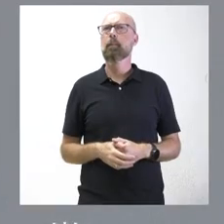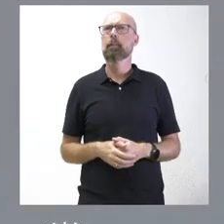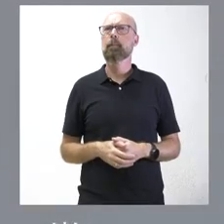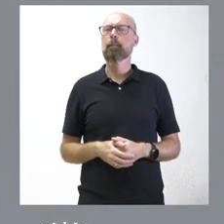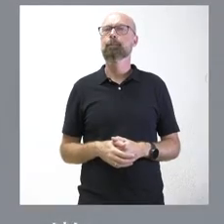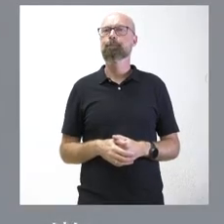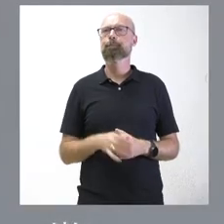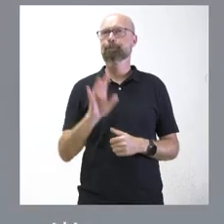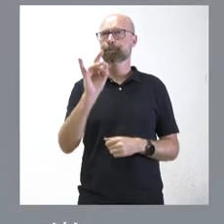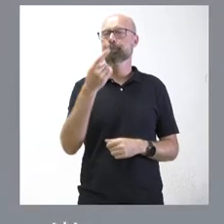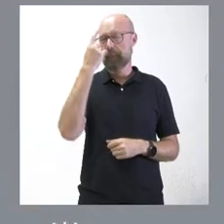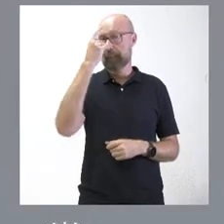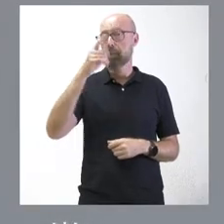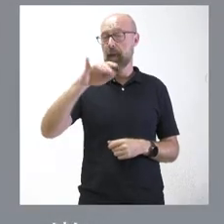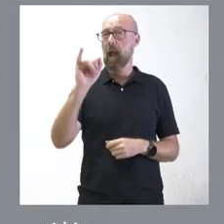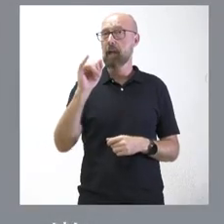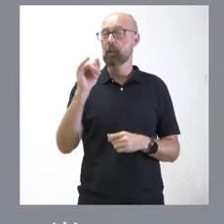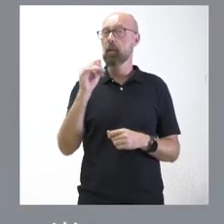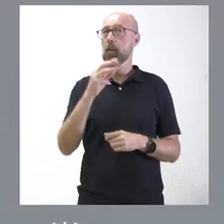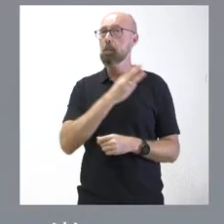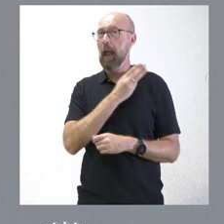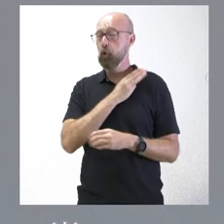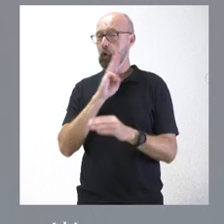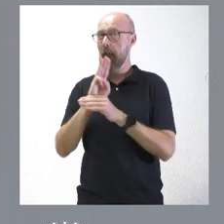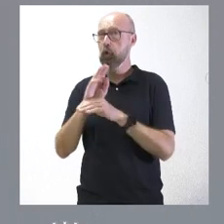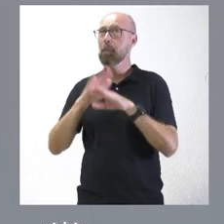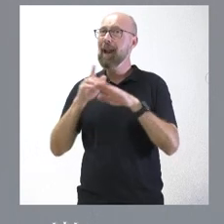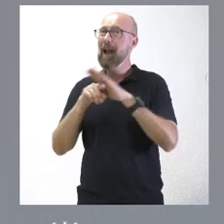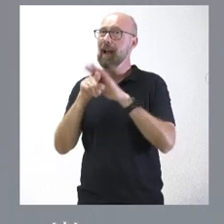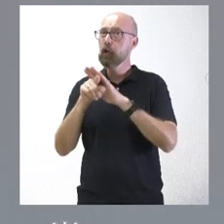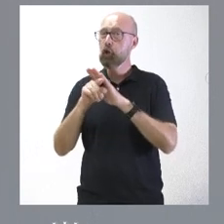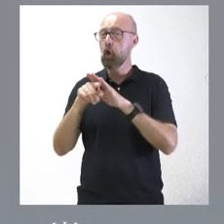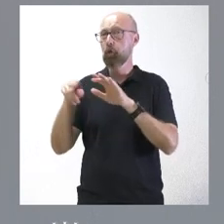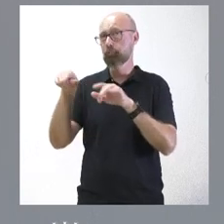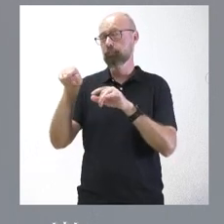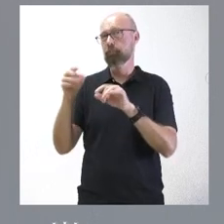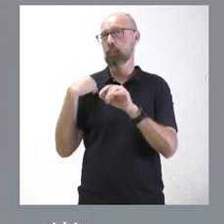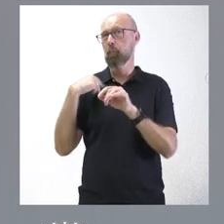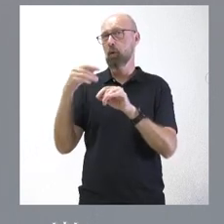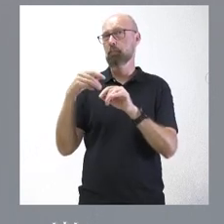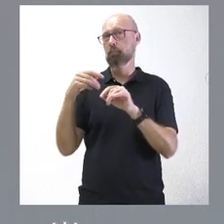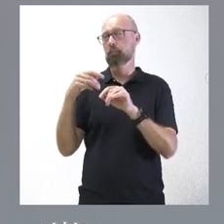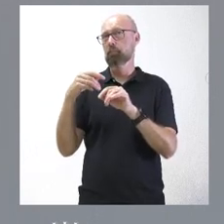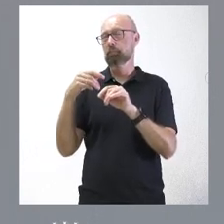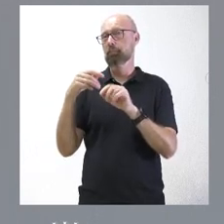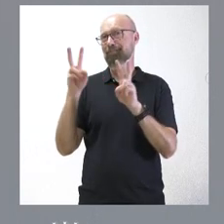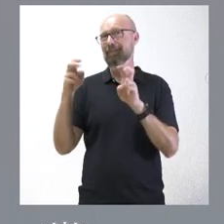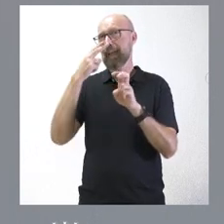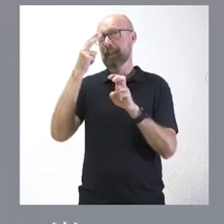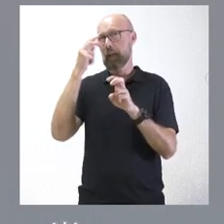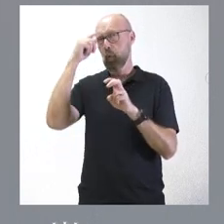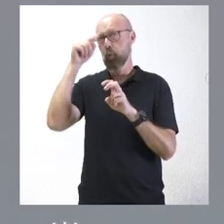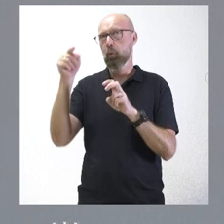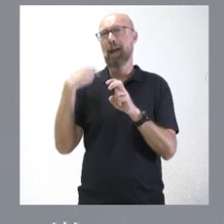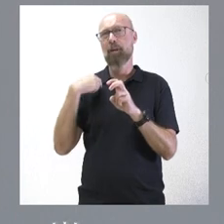ustedes que hay un patronato para la gestión de esta de este bien de interés cultural que además es patrimonio de la humanidad